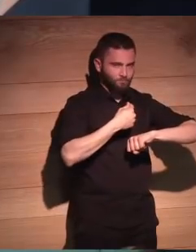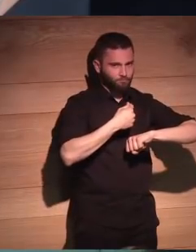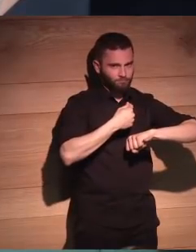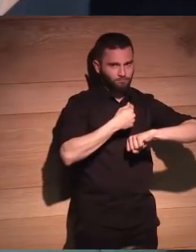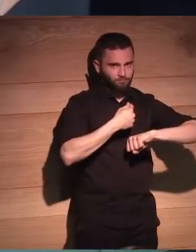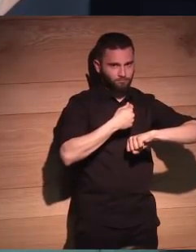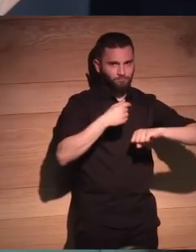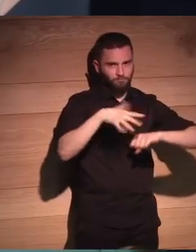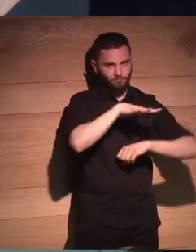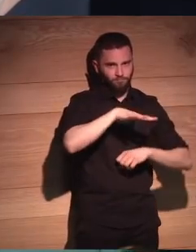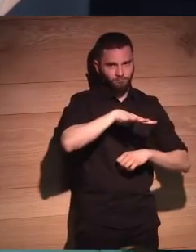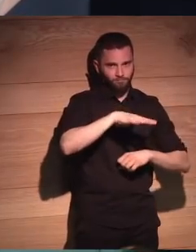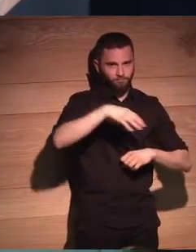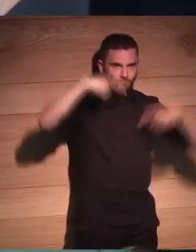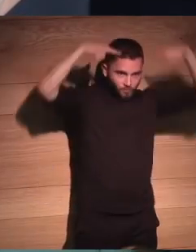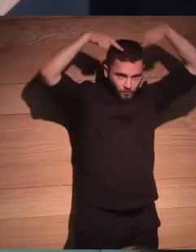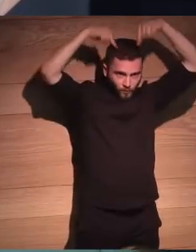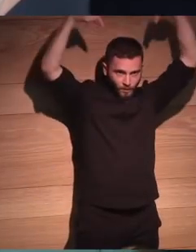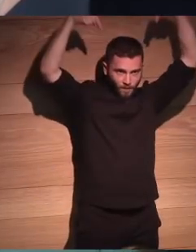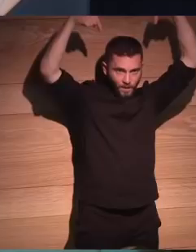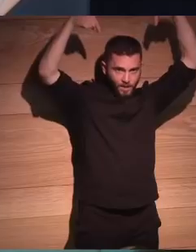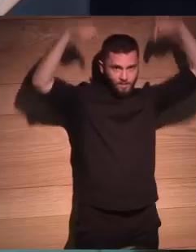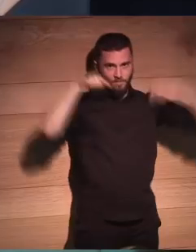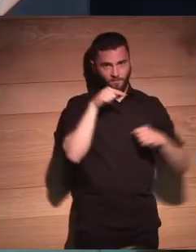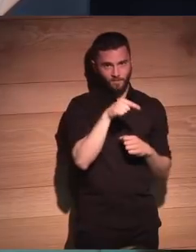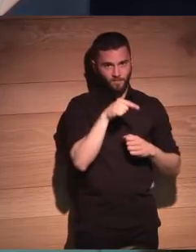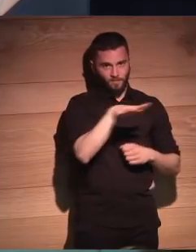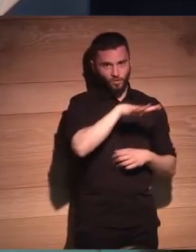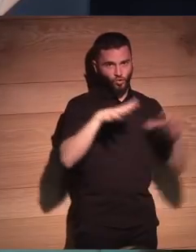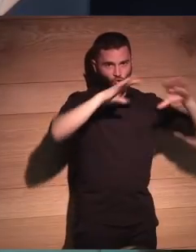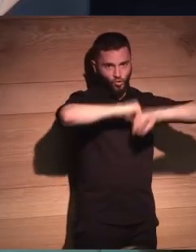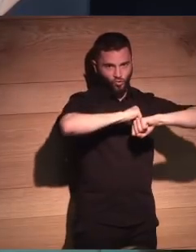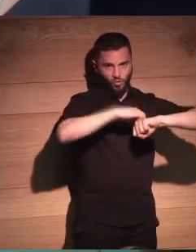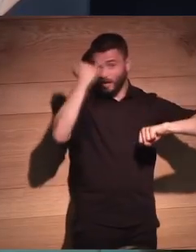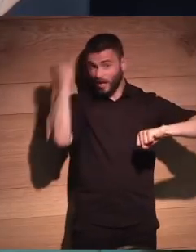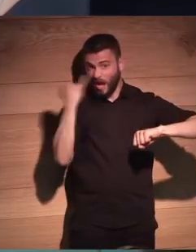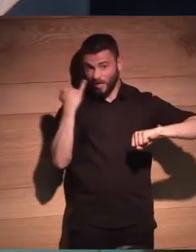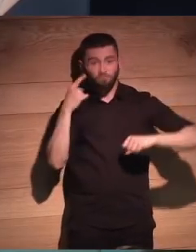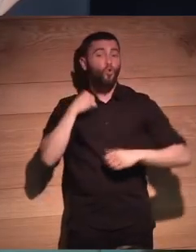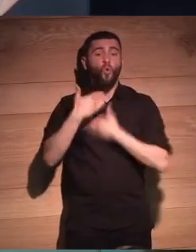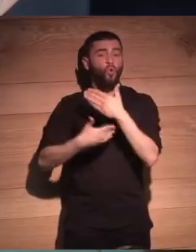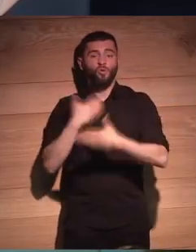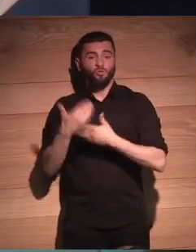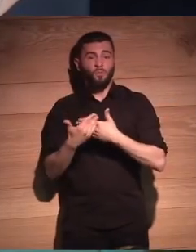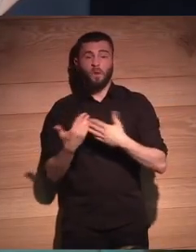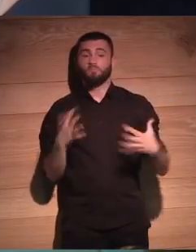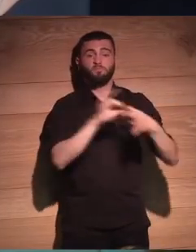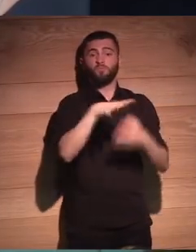que estar en un sitio sombrío y yo creo que Harry pues está acostumbrado a estas cosas. Entonces, además tendrían